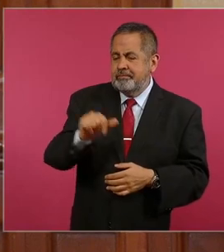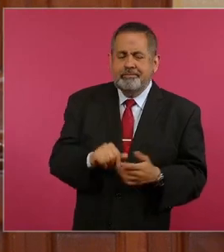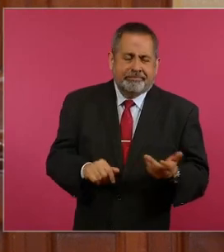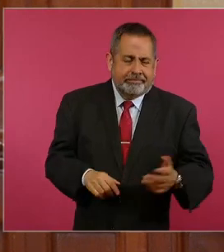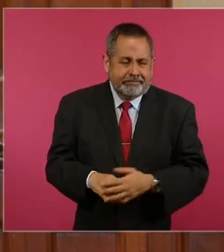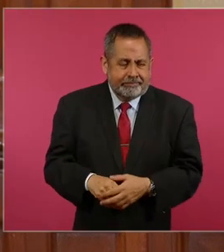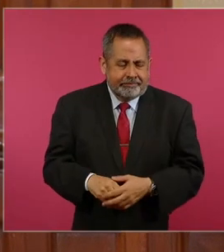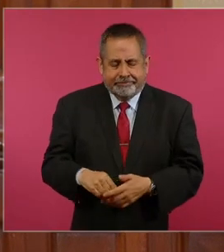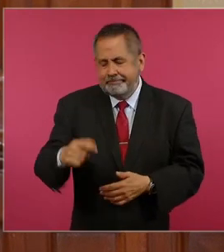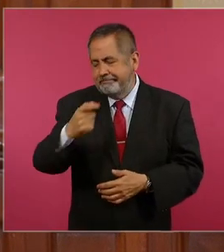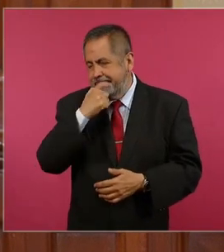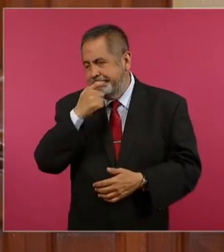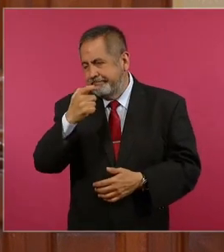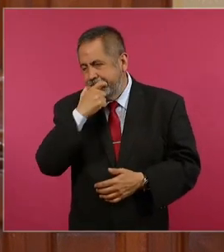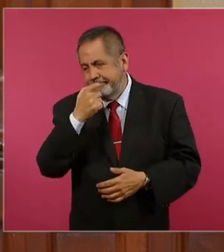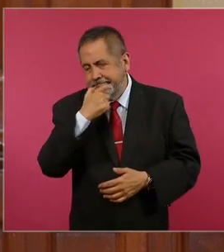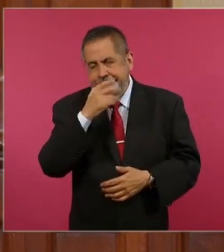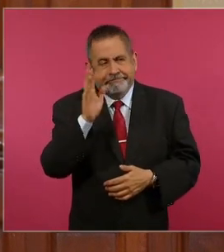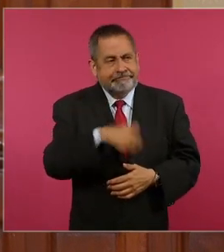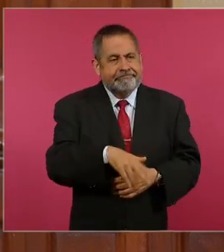Me da hasta risa